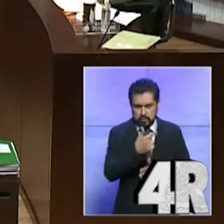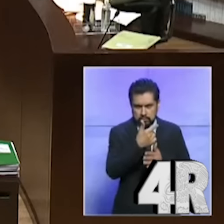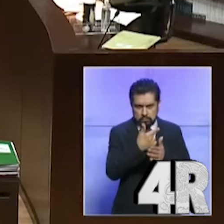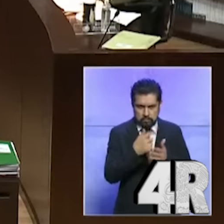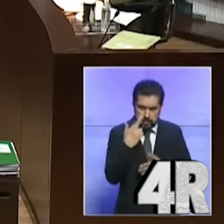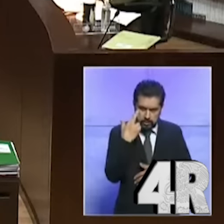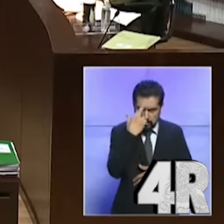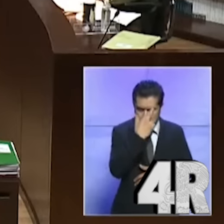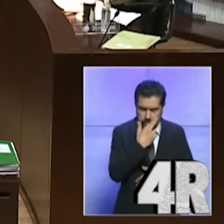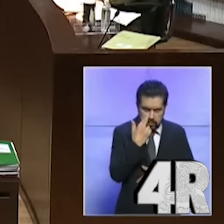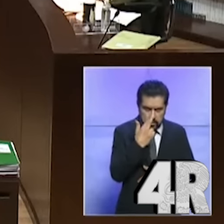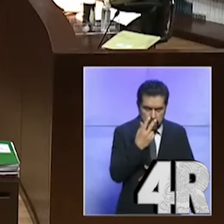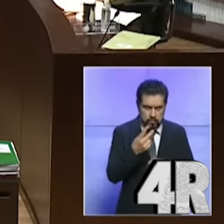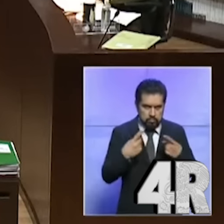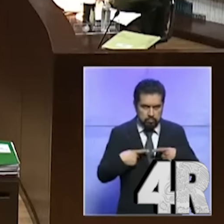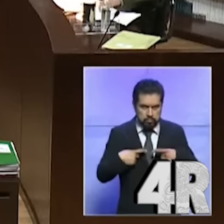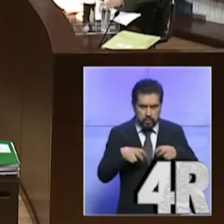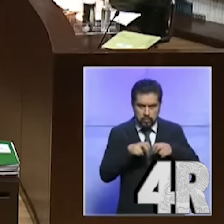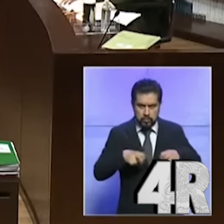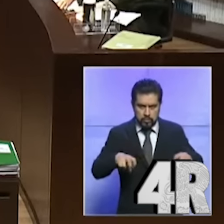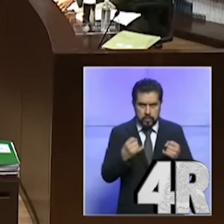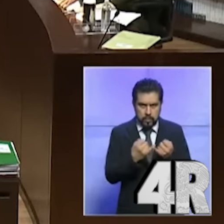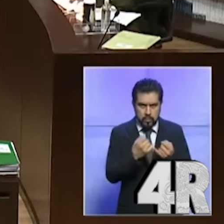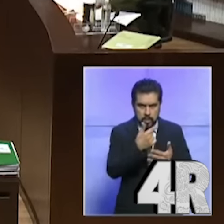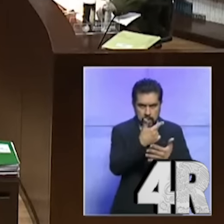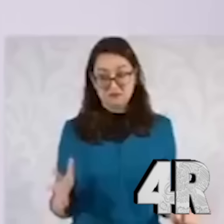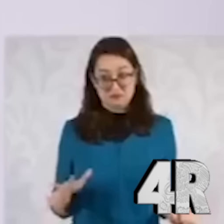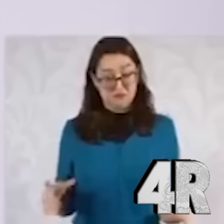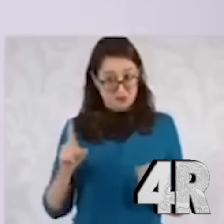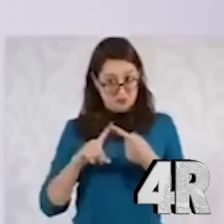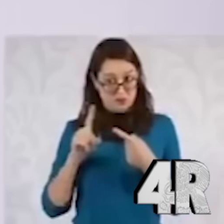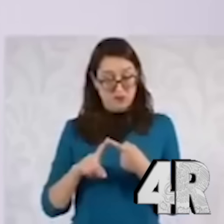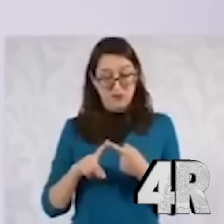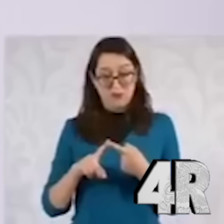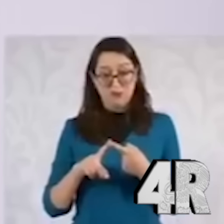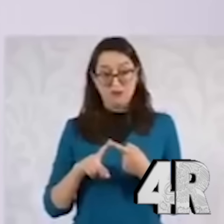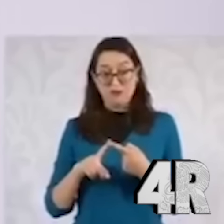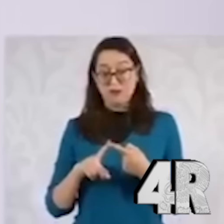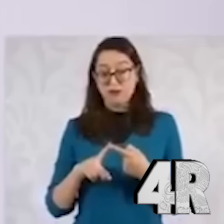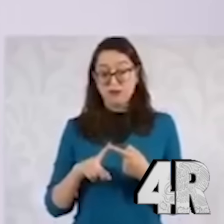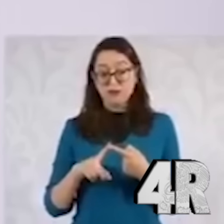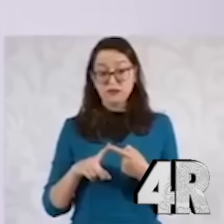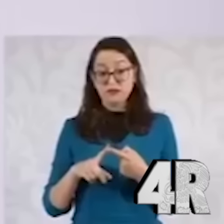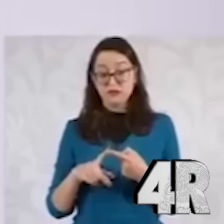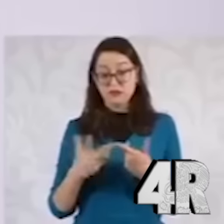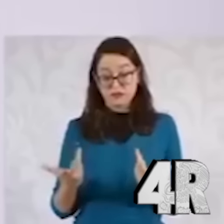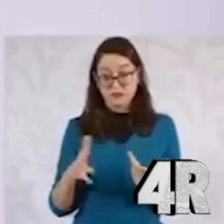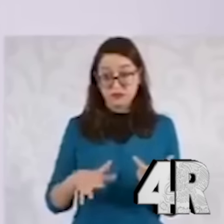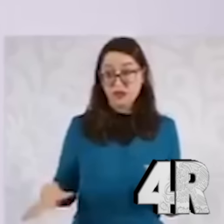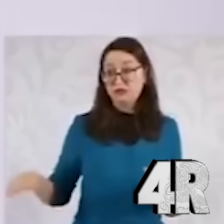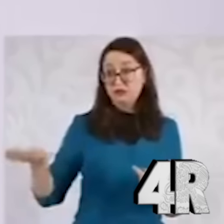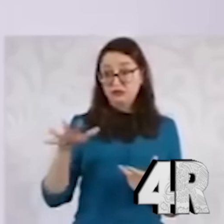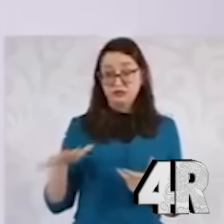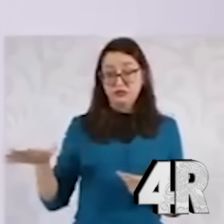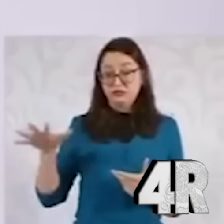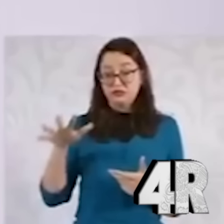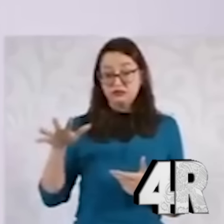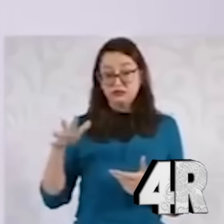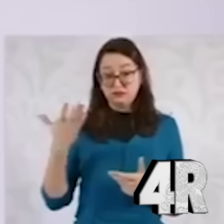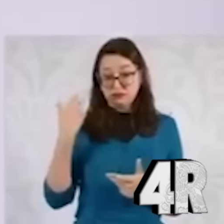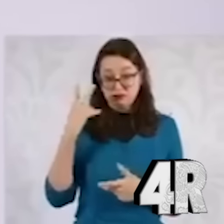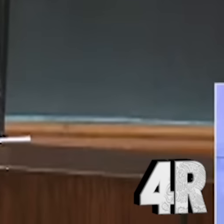sorprenderá ver qué ha hecho la presidenta Sheinbaum para detenerla y ya varios jueces comienzan a entregar sus renuncias. Vamos a revisar